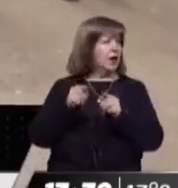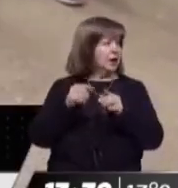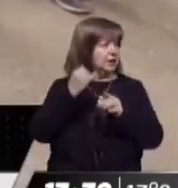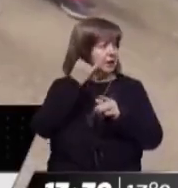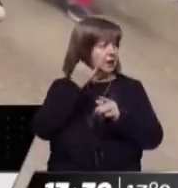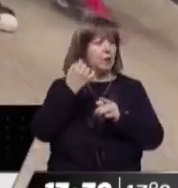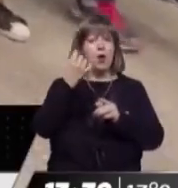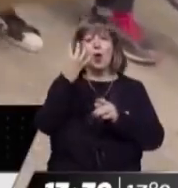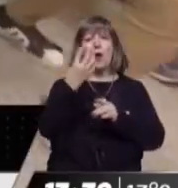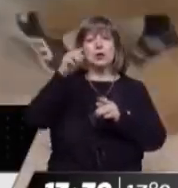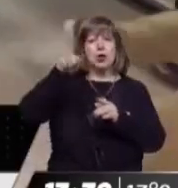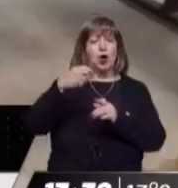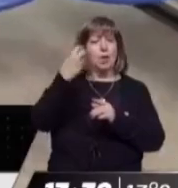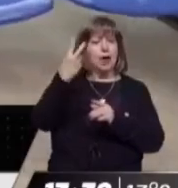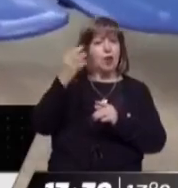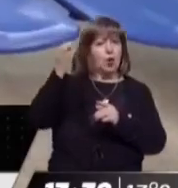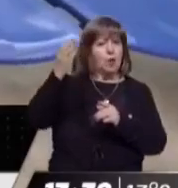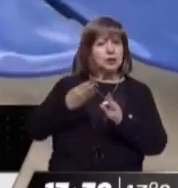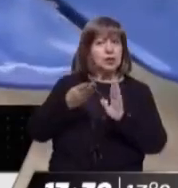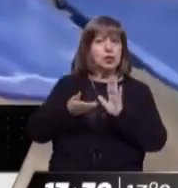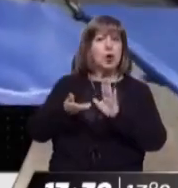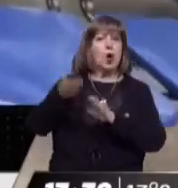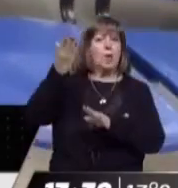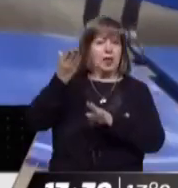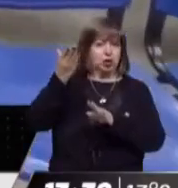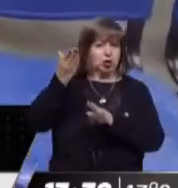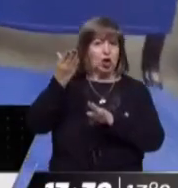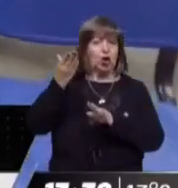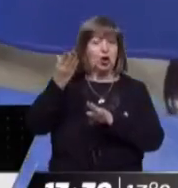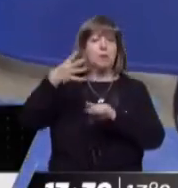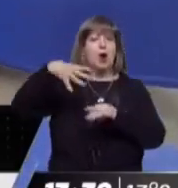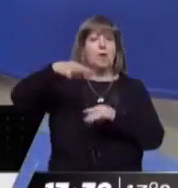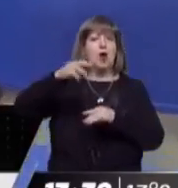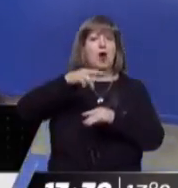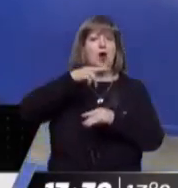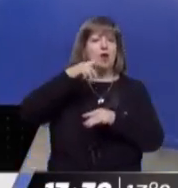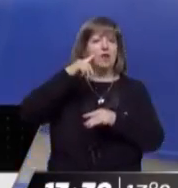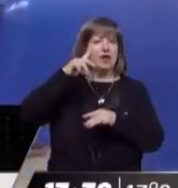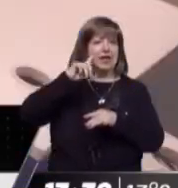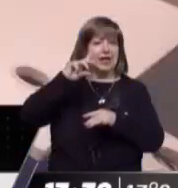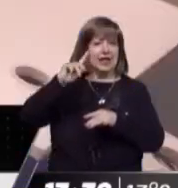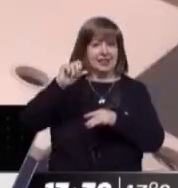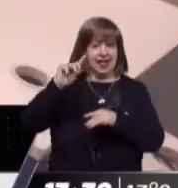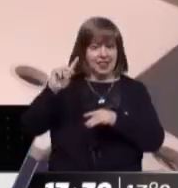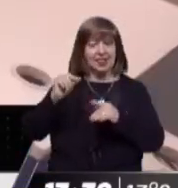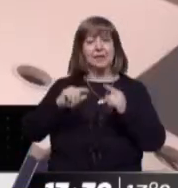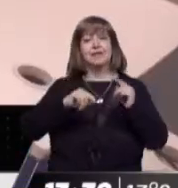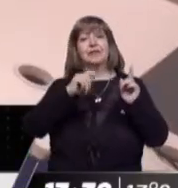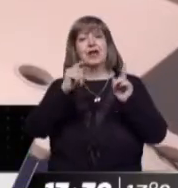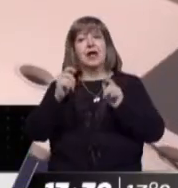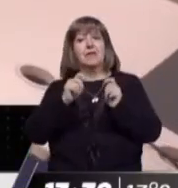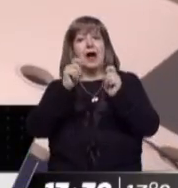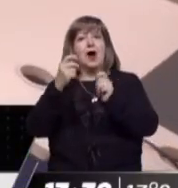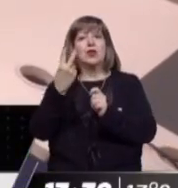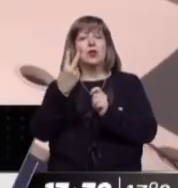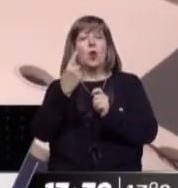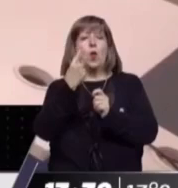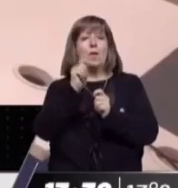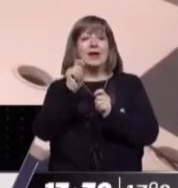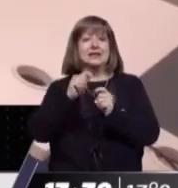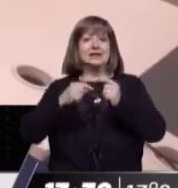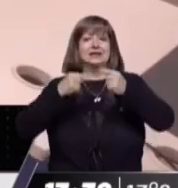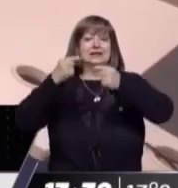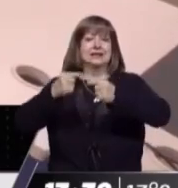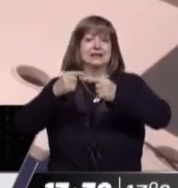el 4,2% de aumento por movilidad. Entonces, la inflación de mayo se paga en julio, la inflación de junio se va a pagar en agosto y